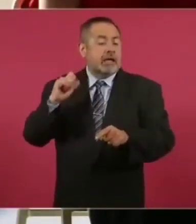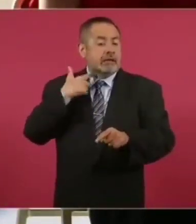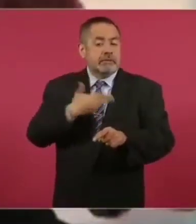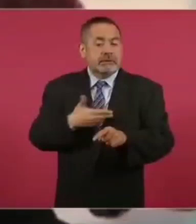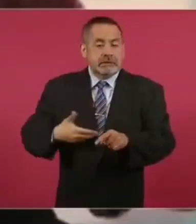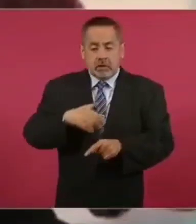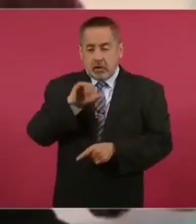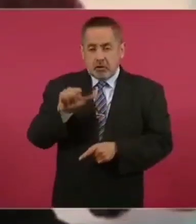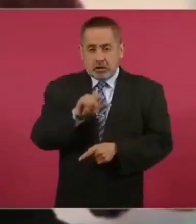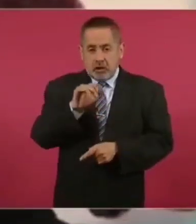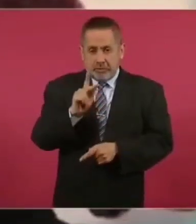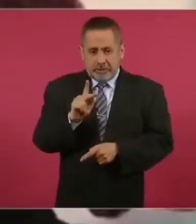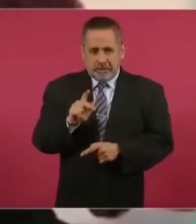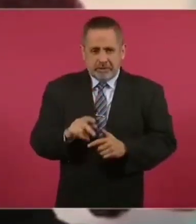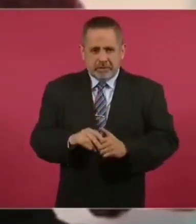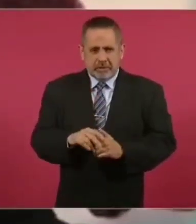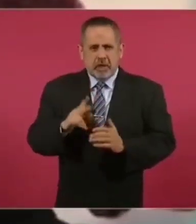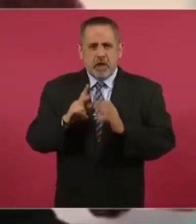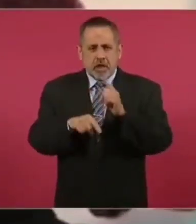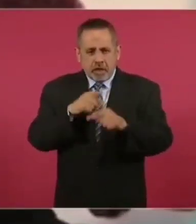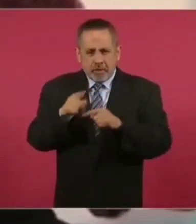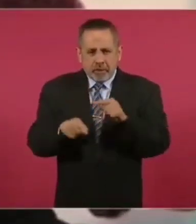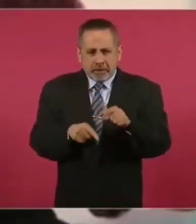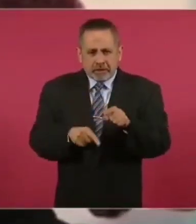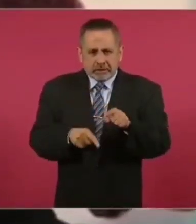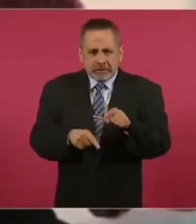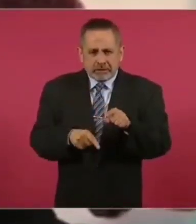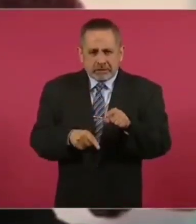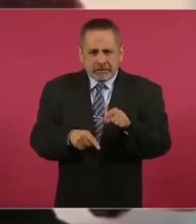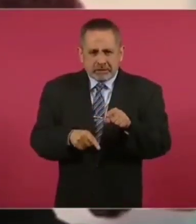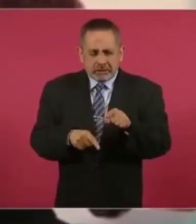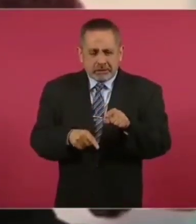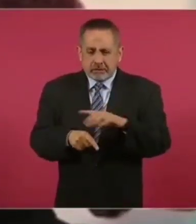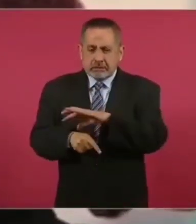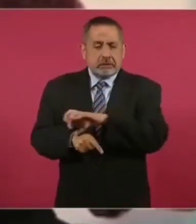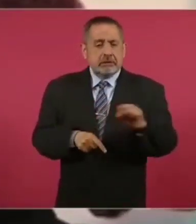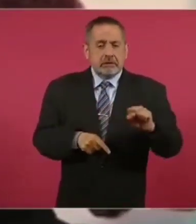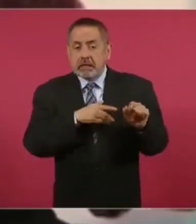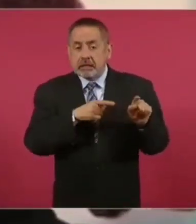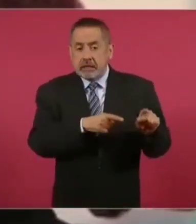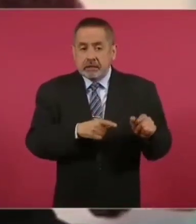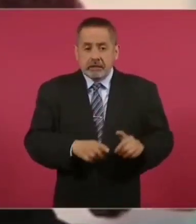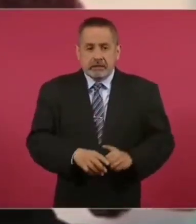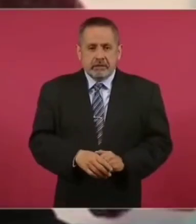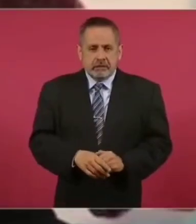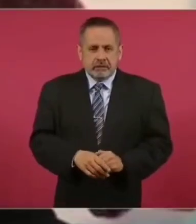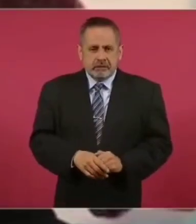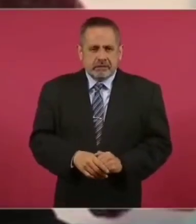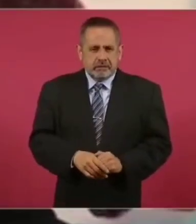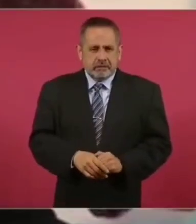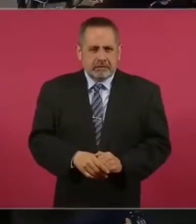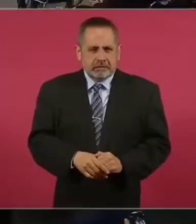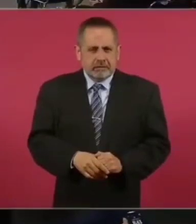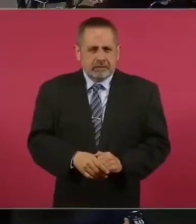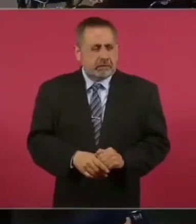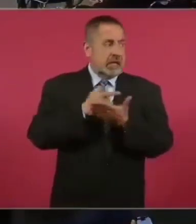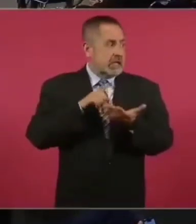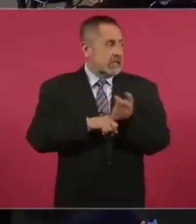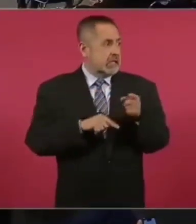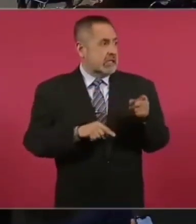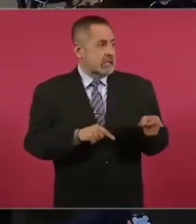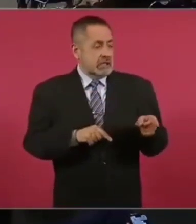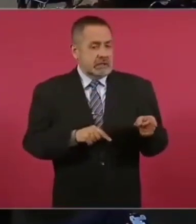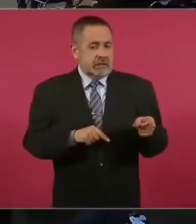luego lo contrata OHL de España y él era el gerente,